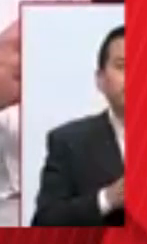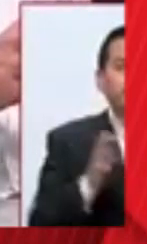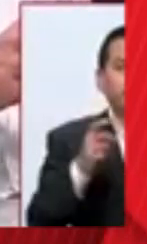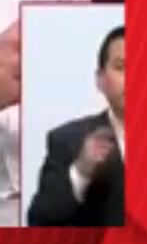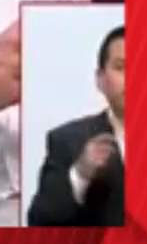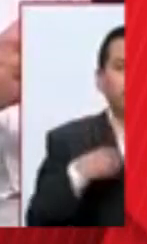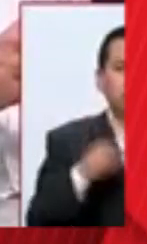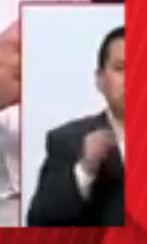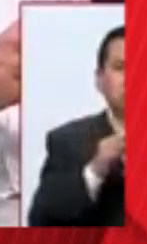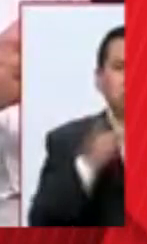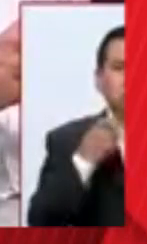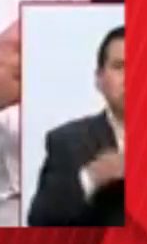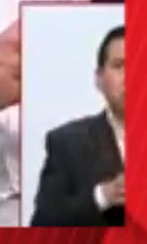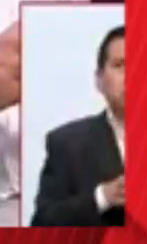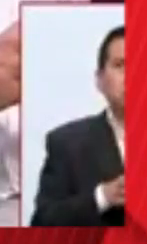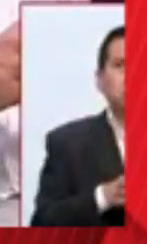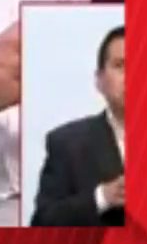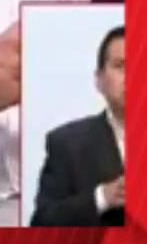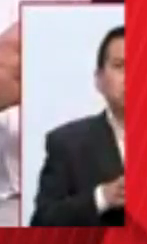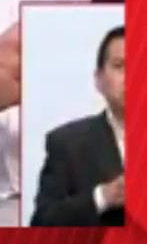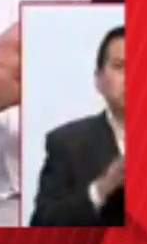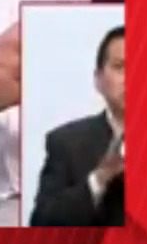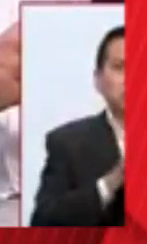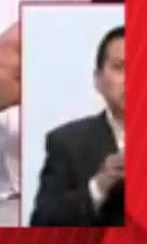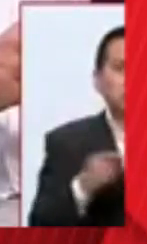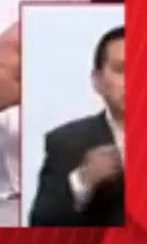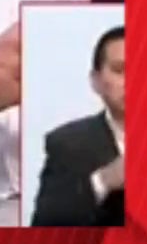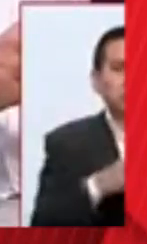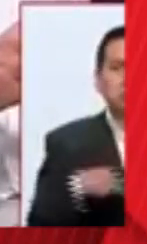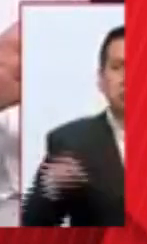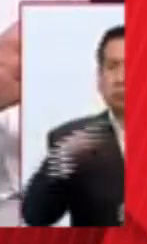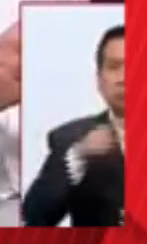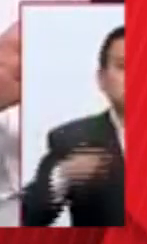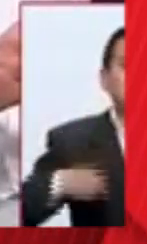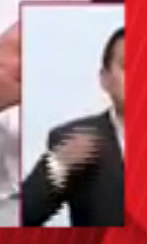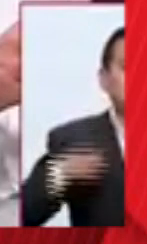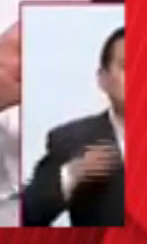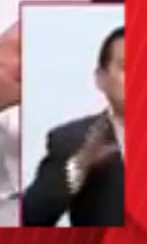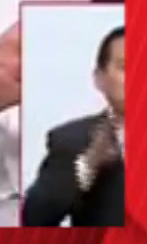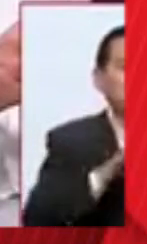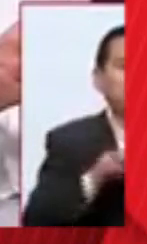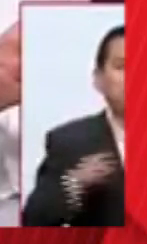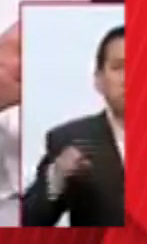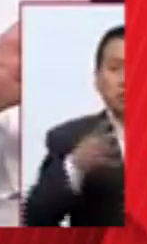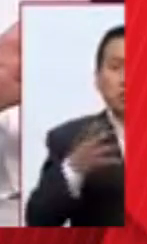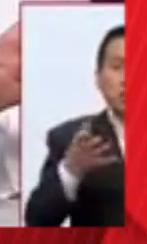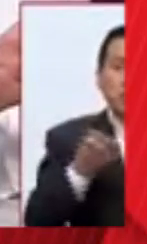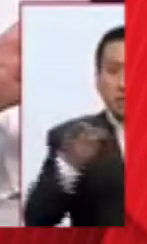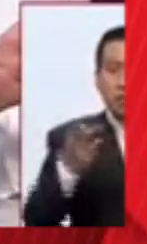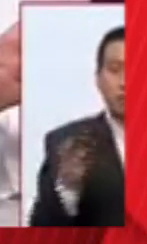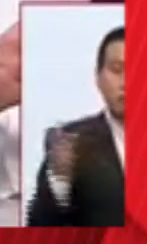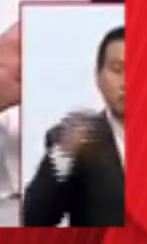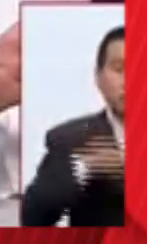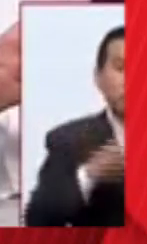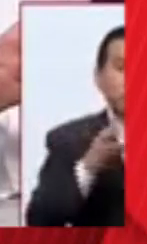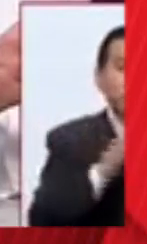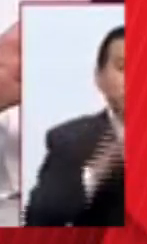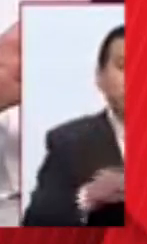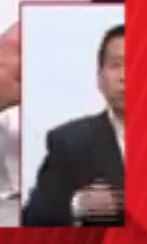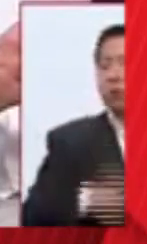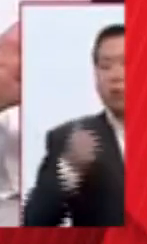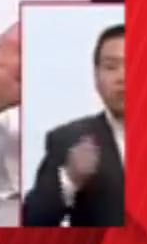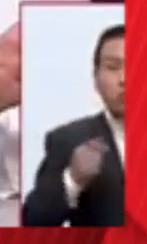yo diría, a ver, si algún militante quiere ser candidato por otro